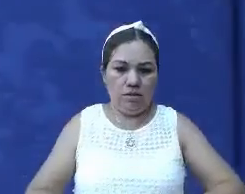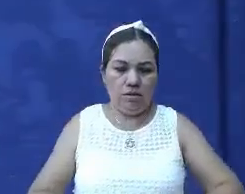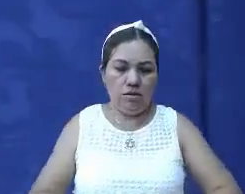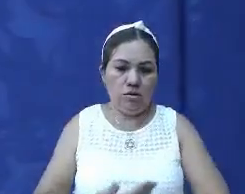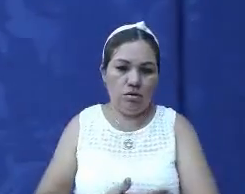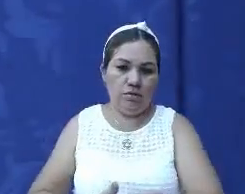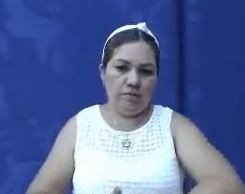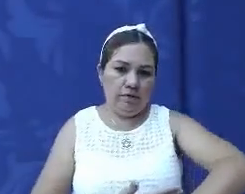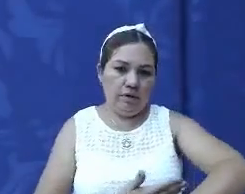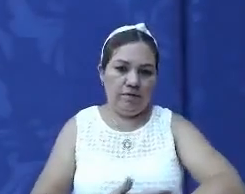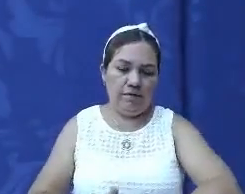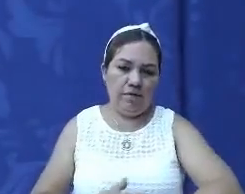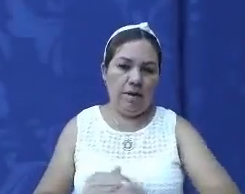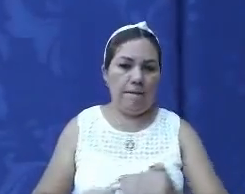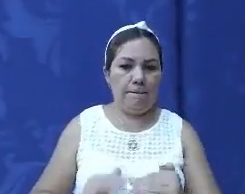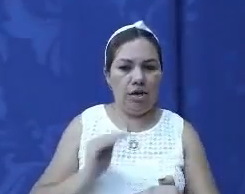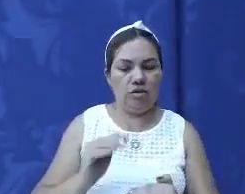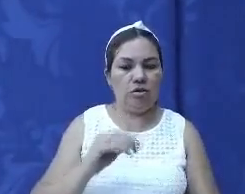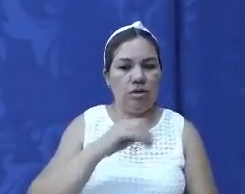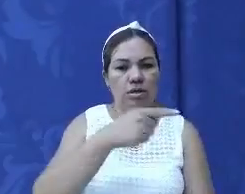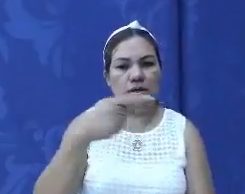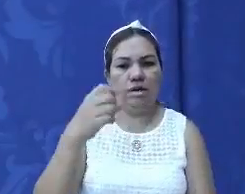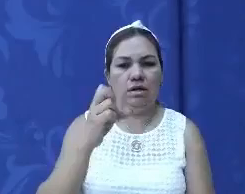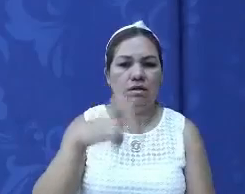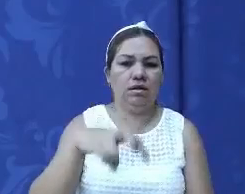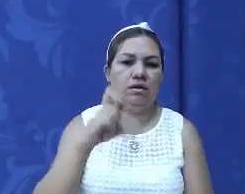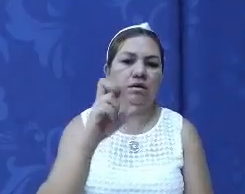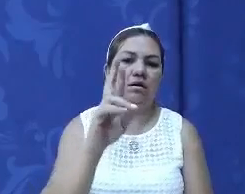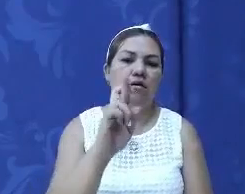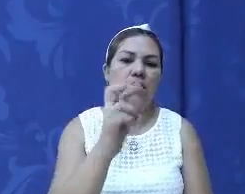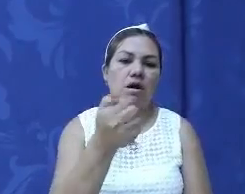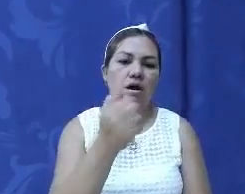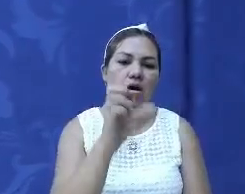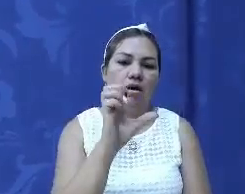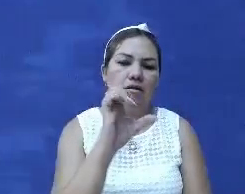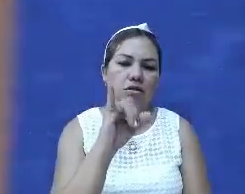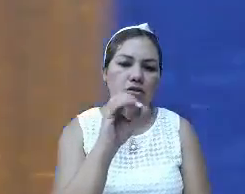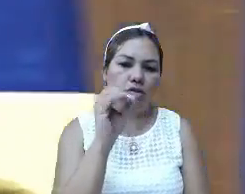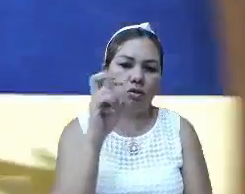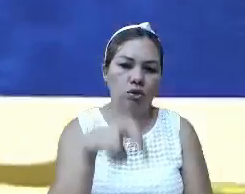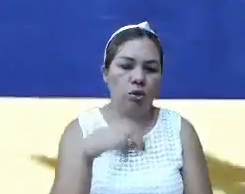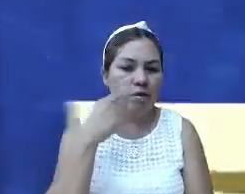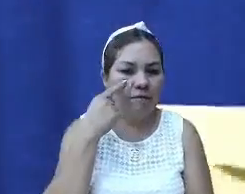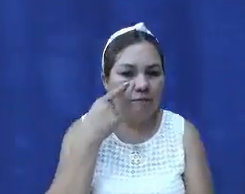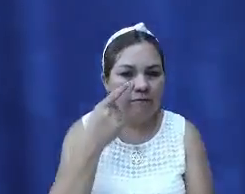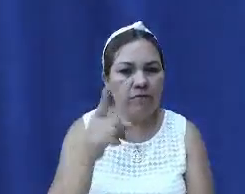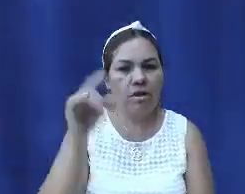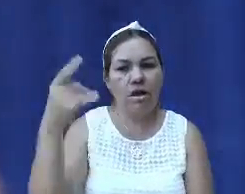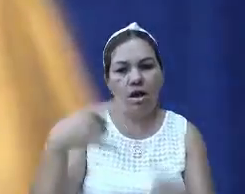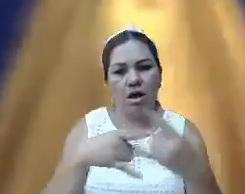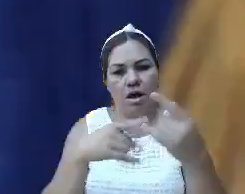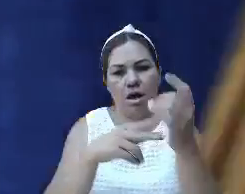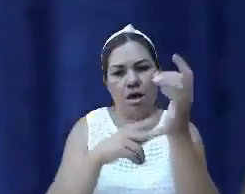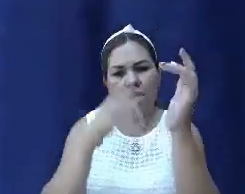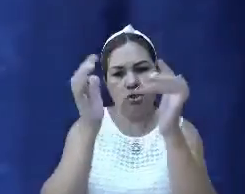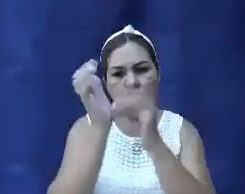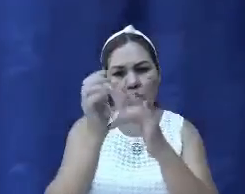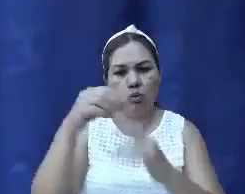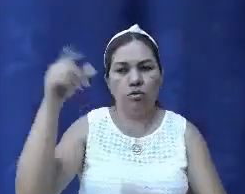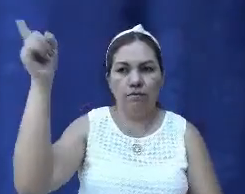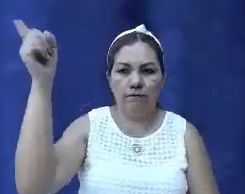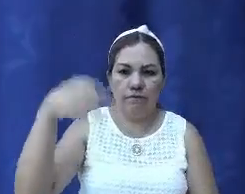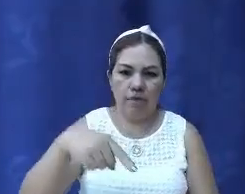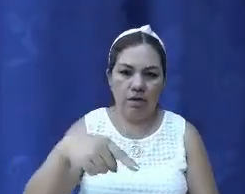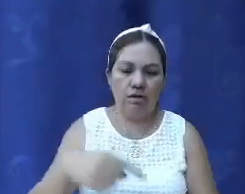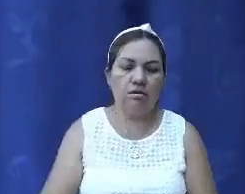la generación que vean a Jesús venir. El diablo sabe que la juventud de ahora